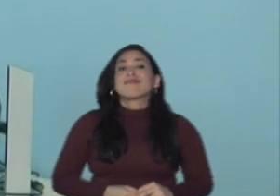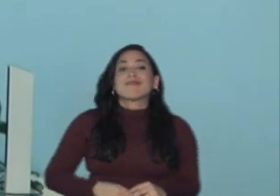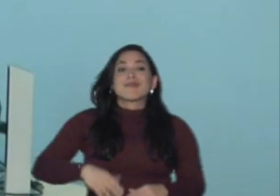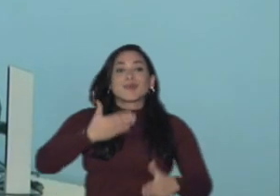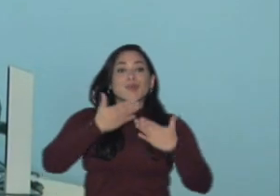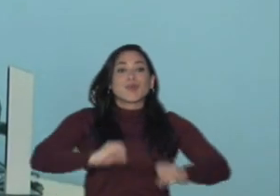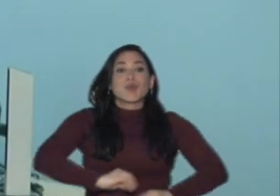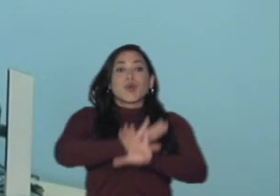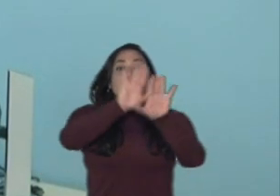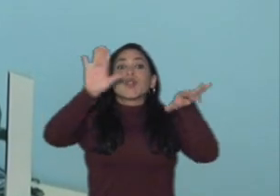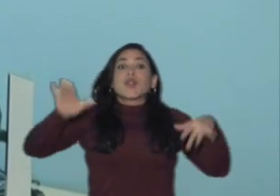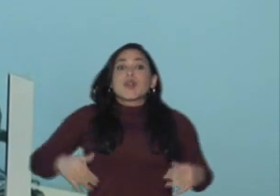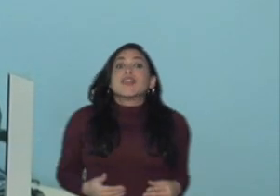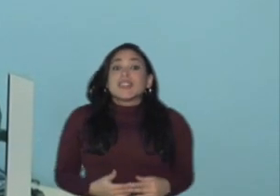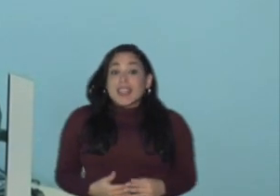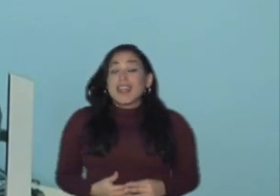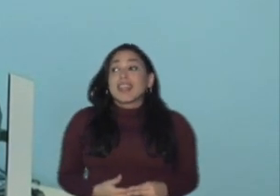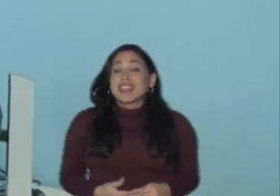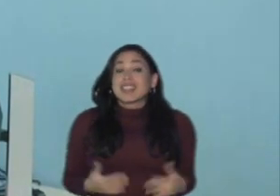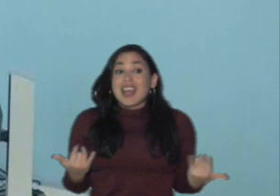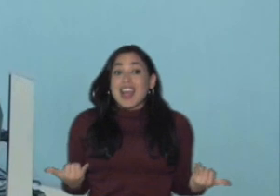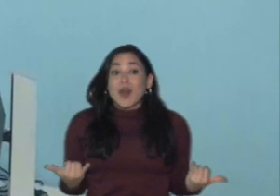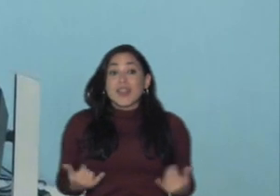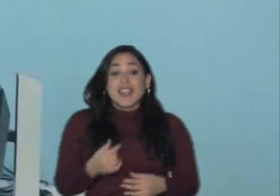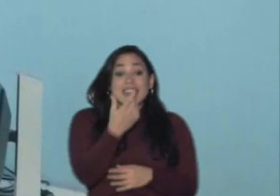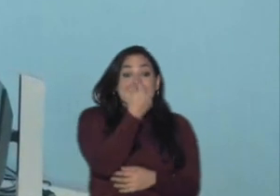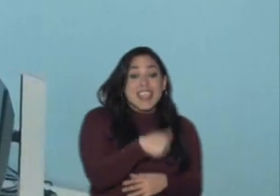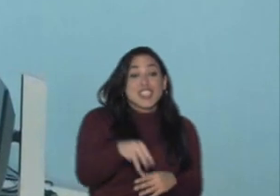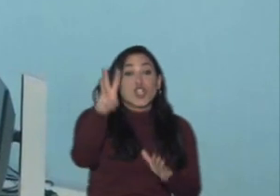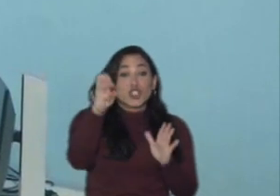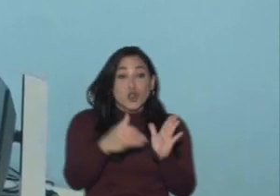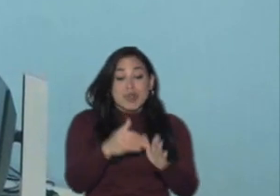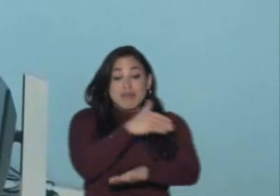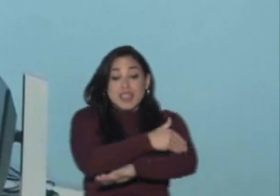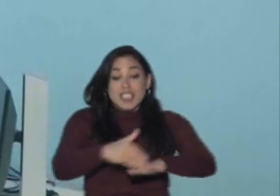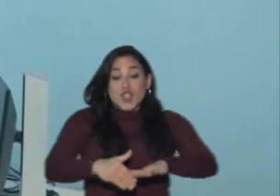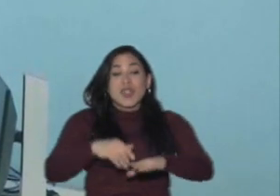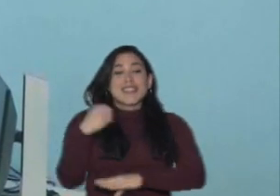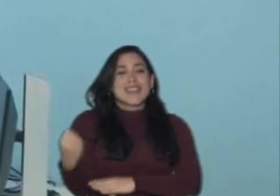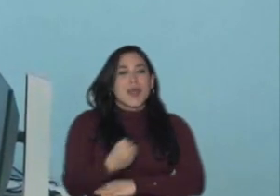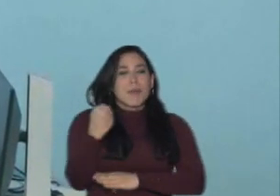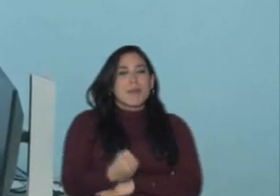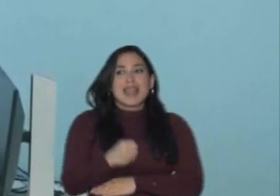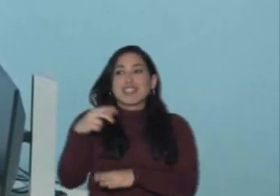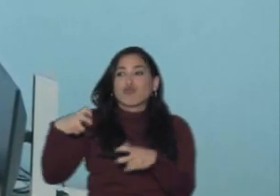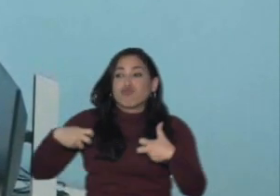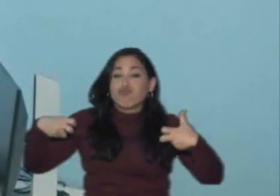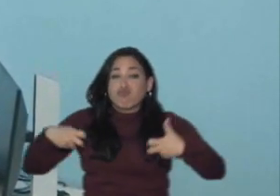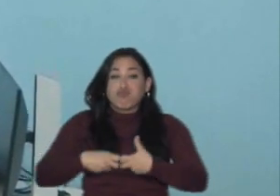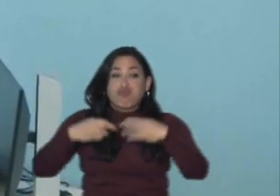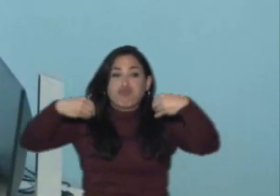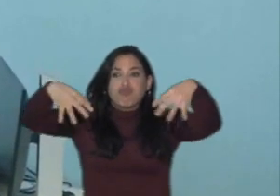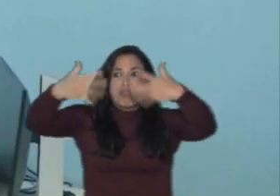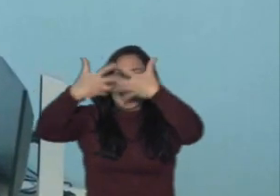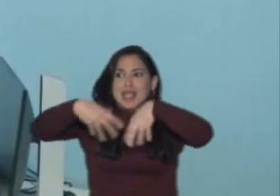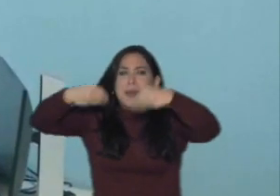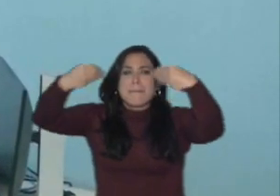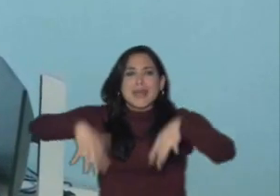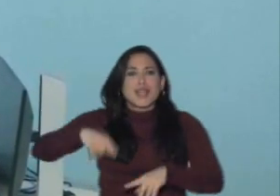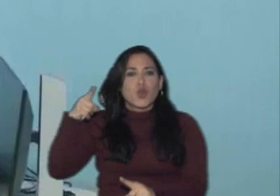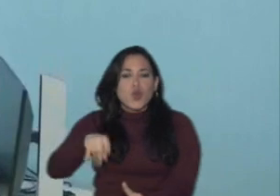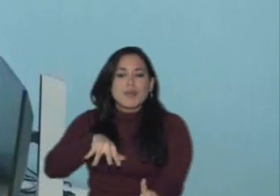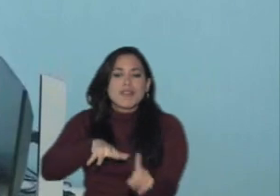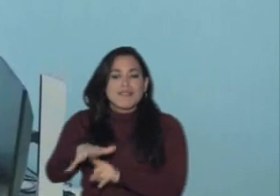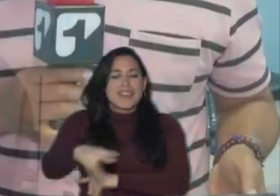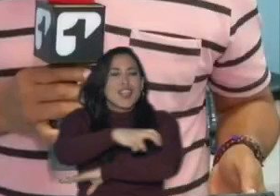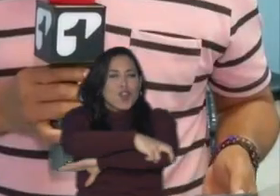Muchas gracias, muy buenos días. Son por el orden de los 18 mil millones de pesos de energía que los que está perdiendo la empresa Aire como